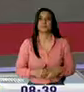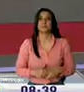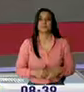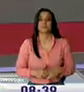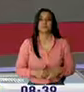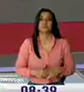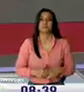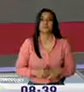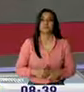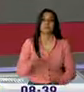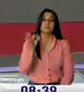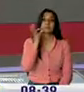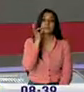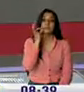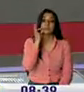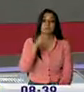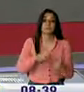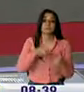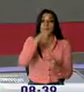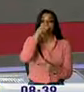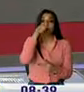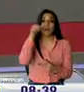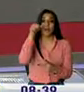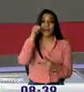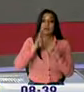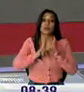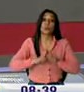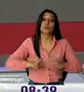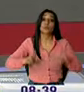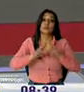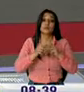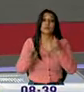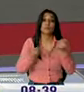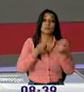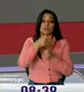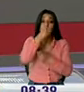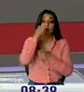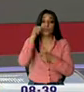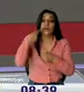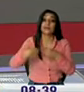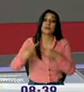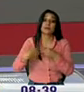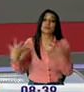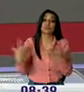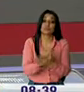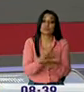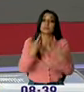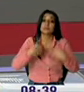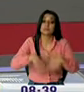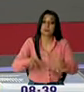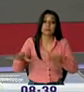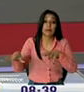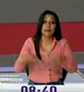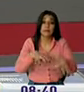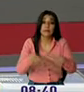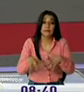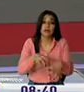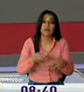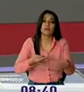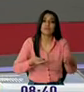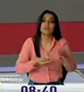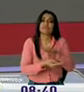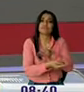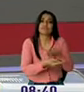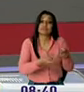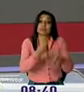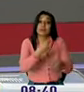Marihuana y cocaína fueron decomisados por la Unidad de Narcóticos del Distrito Metropolitano de Quito. Con esta operación se evitó una transacción ilícita en